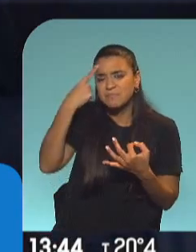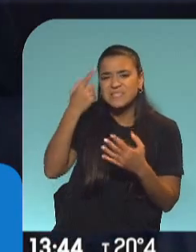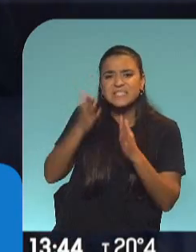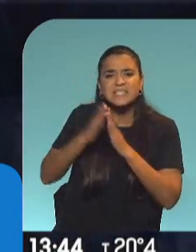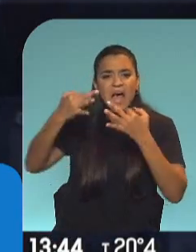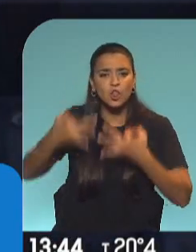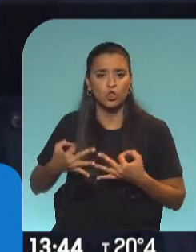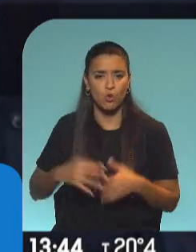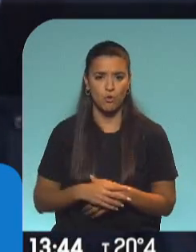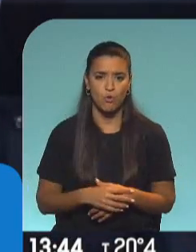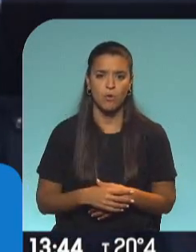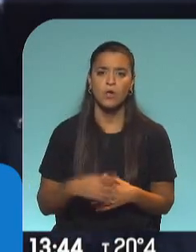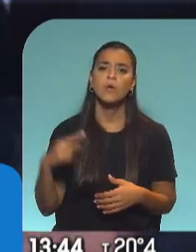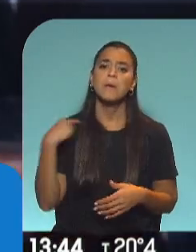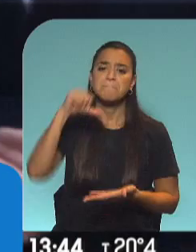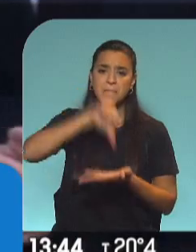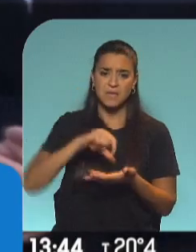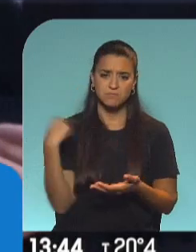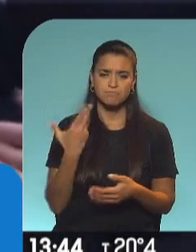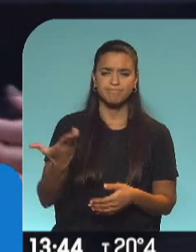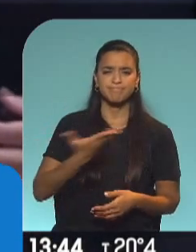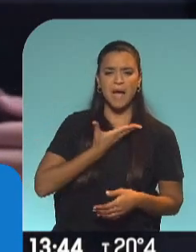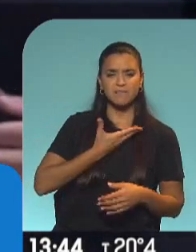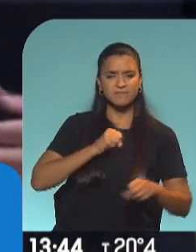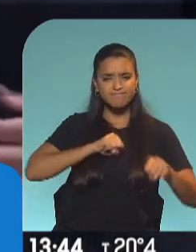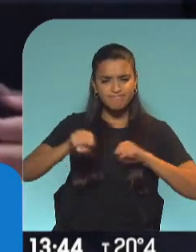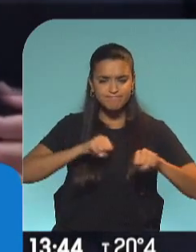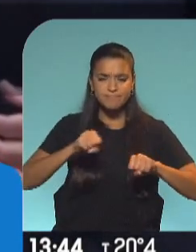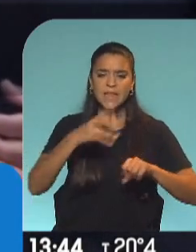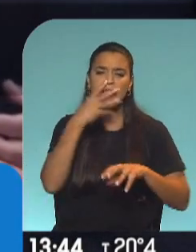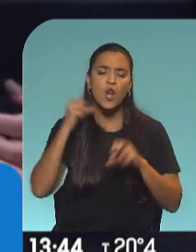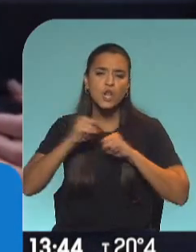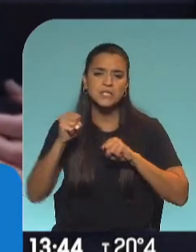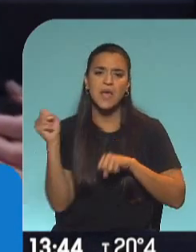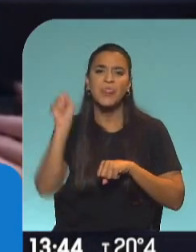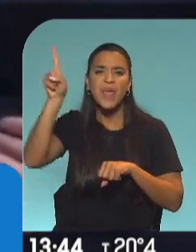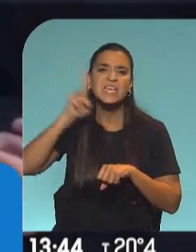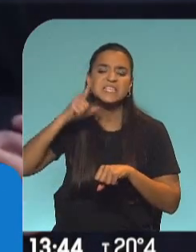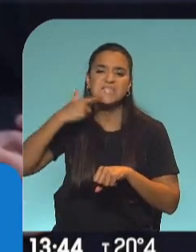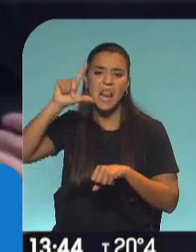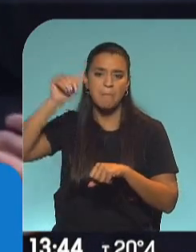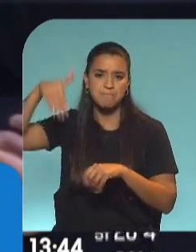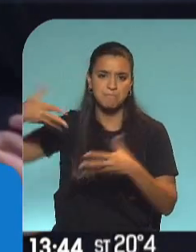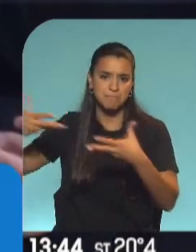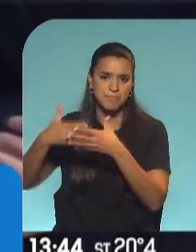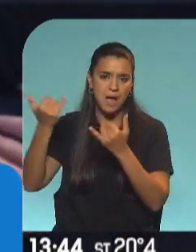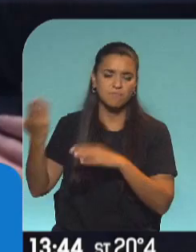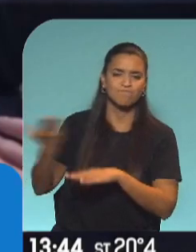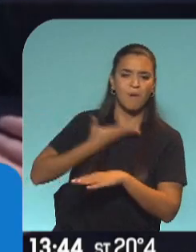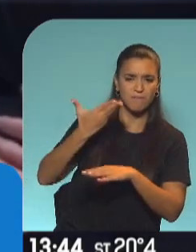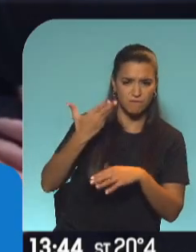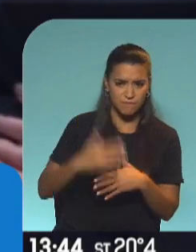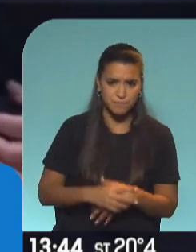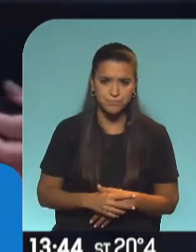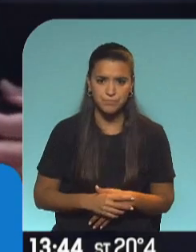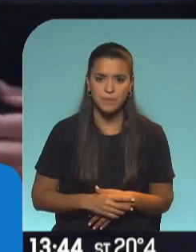encore, notre pays a été frappé par une attaque terroriste